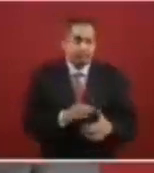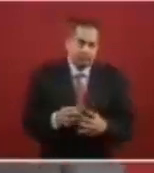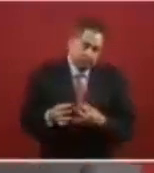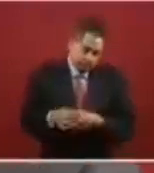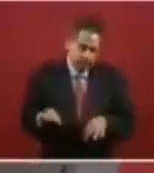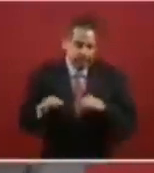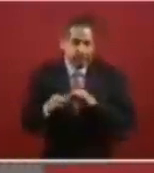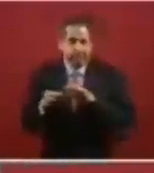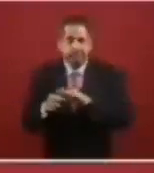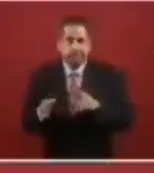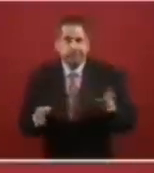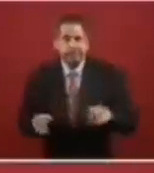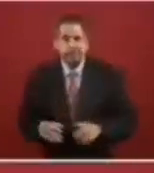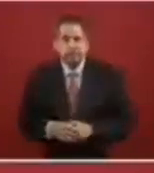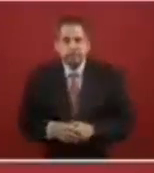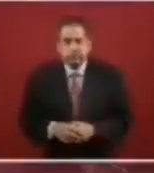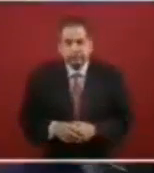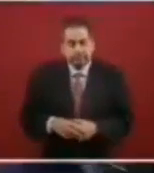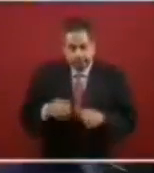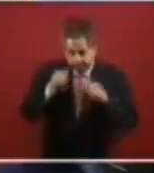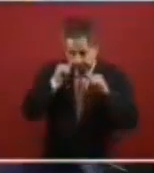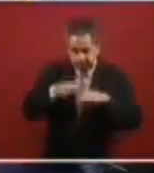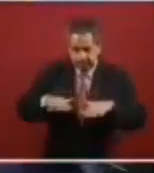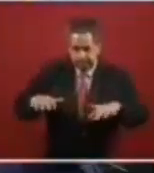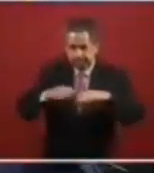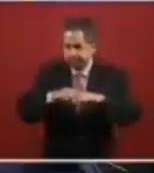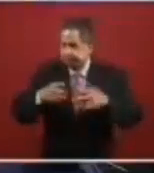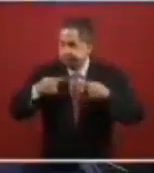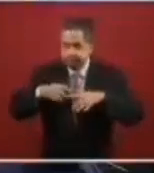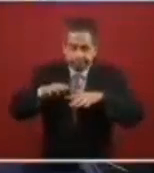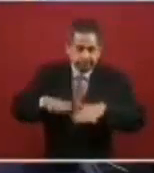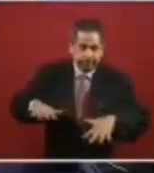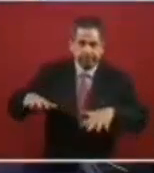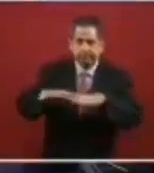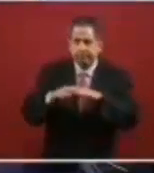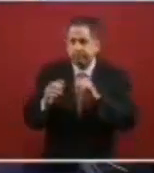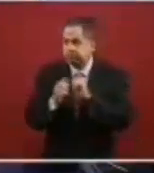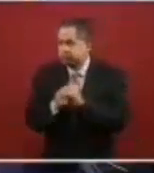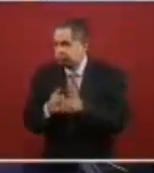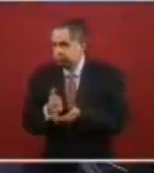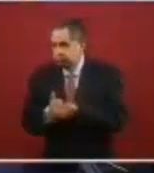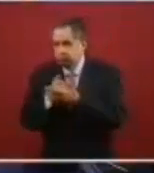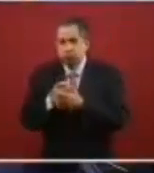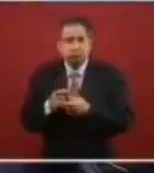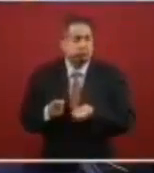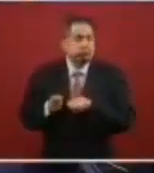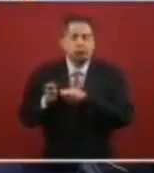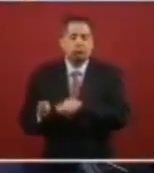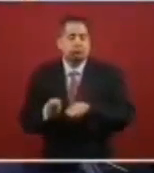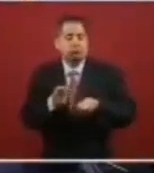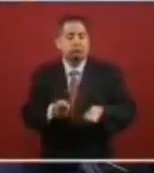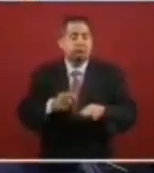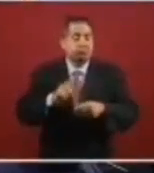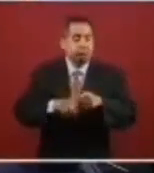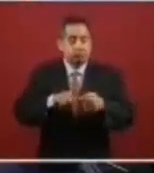importante la atención de los asuntos públicos como para encomendárselos